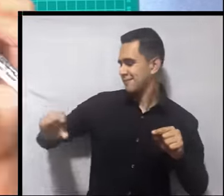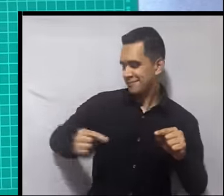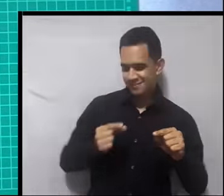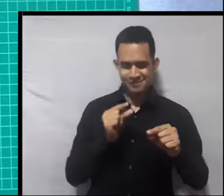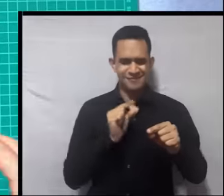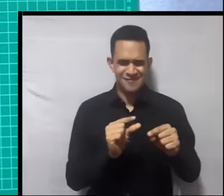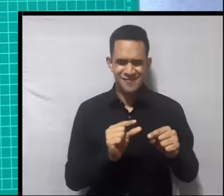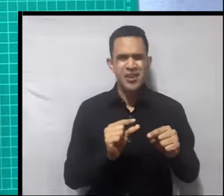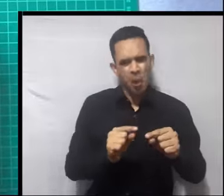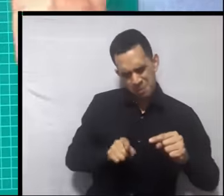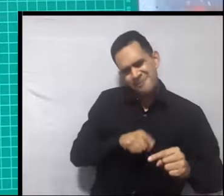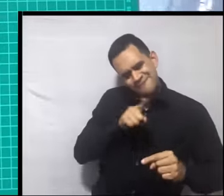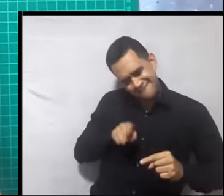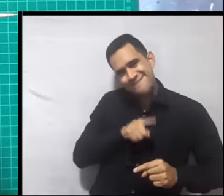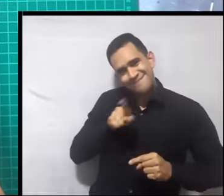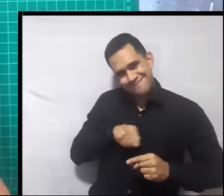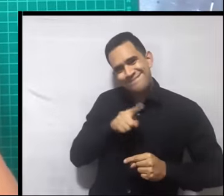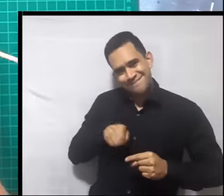llantita.